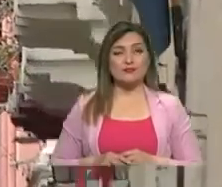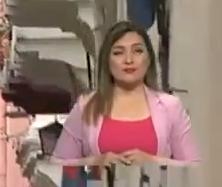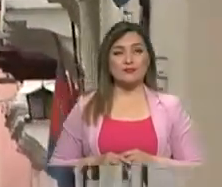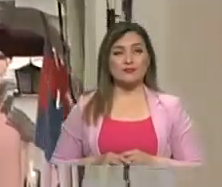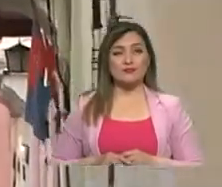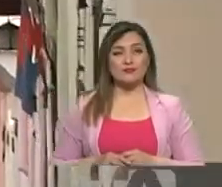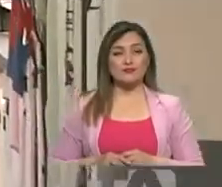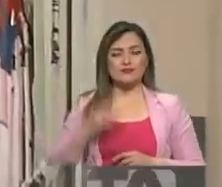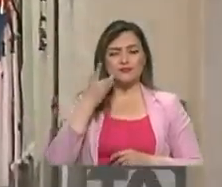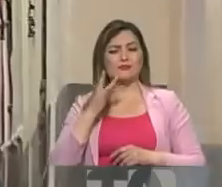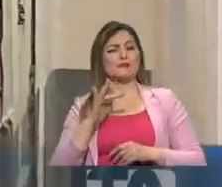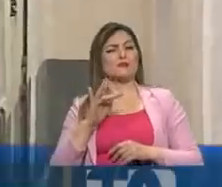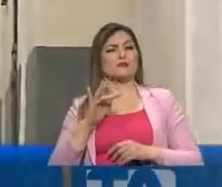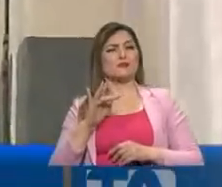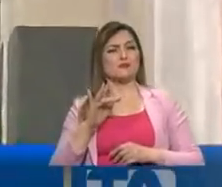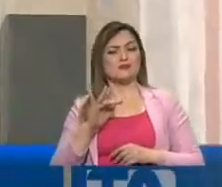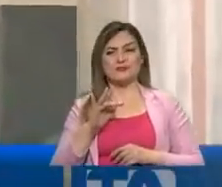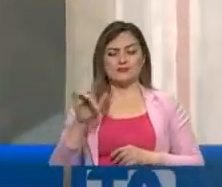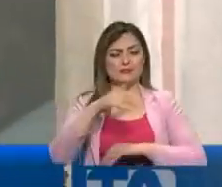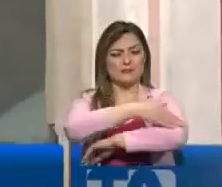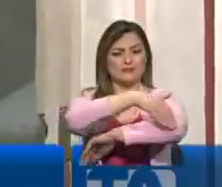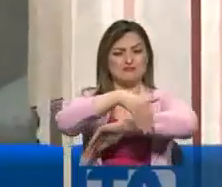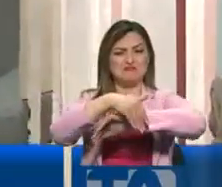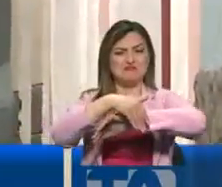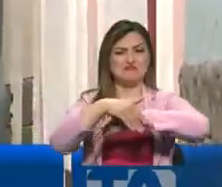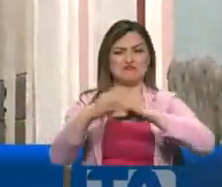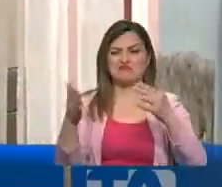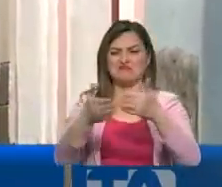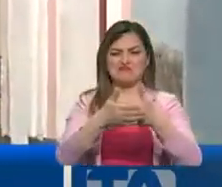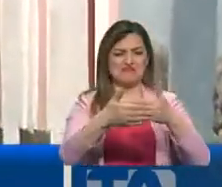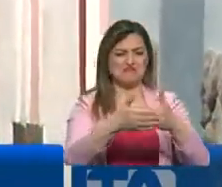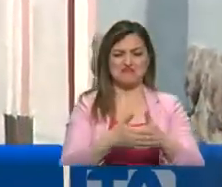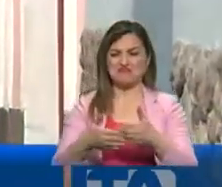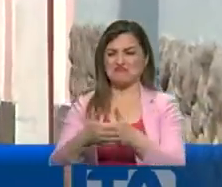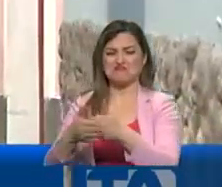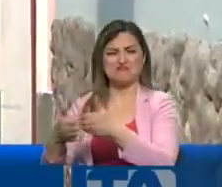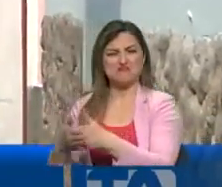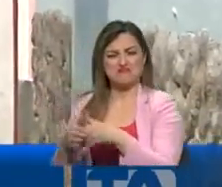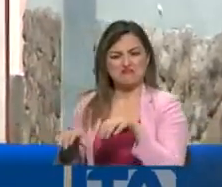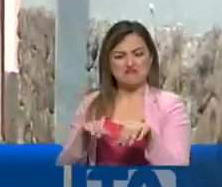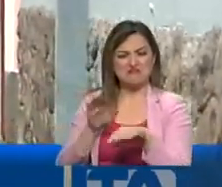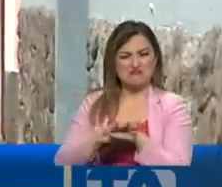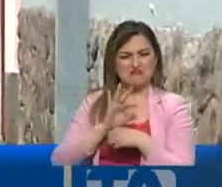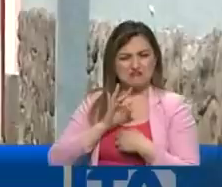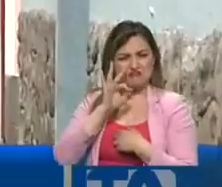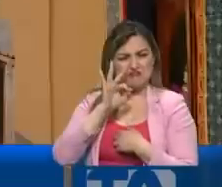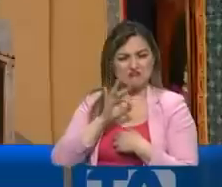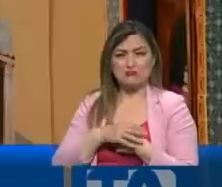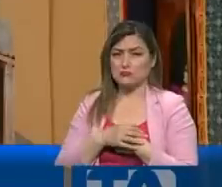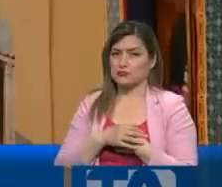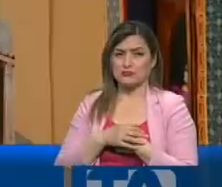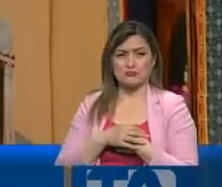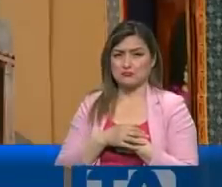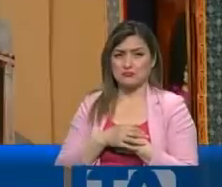Pero inexplicablemente, están dejando morir a la Ronda. Y no, no se le puede culpar al virus. Una confusa